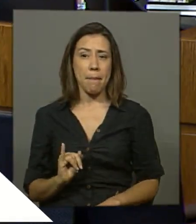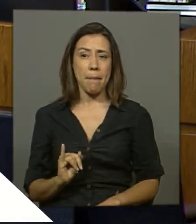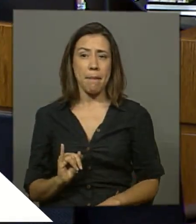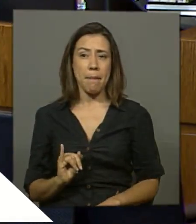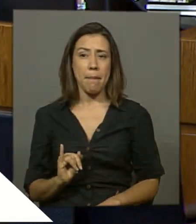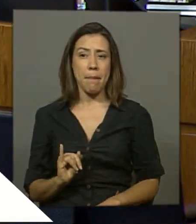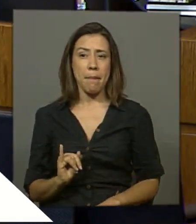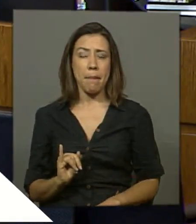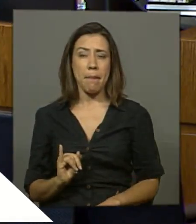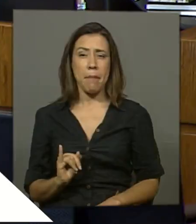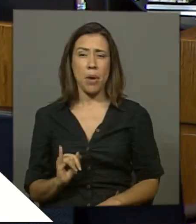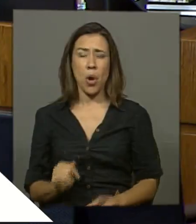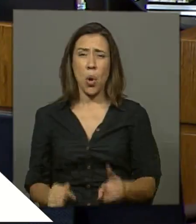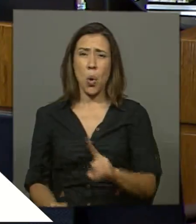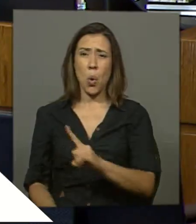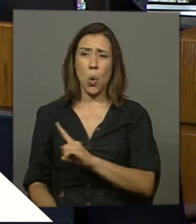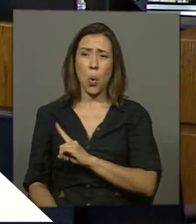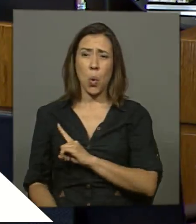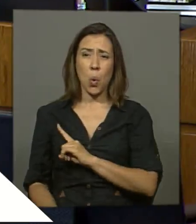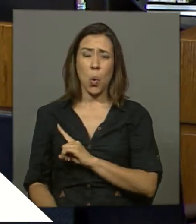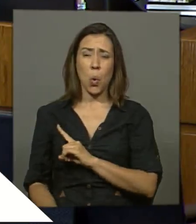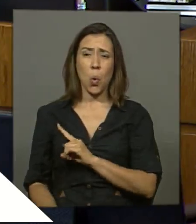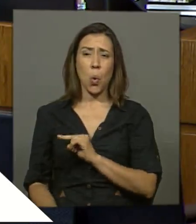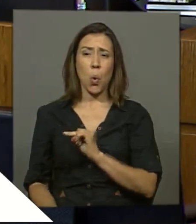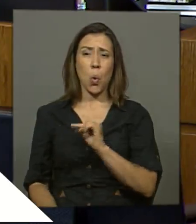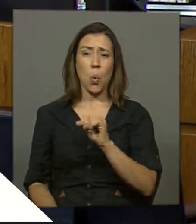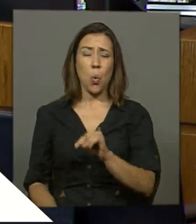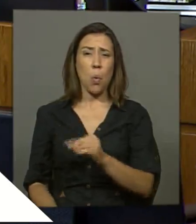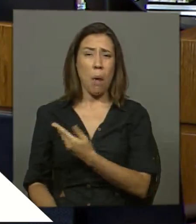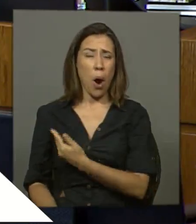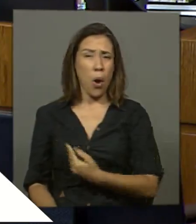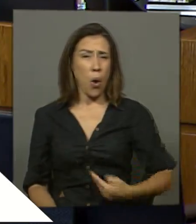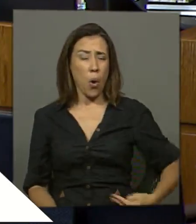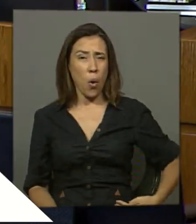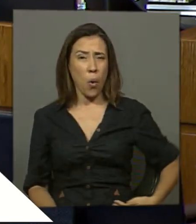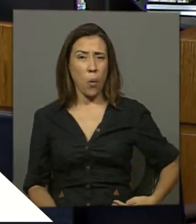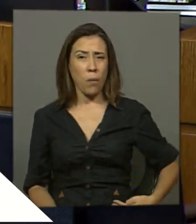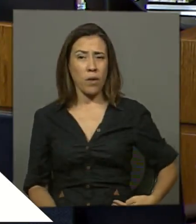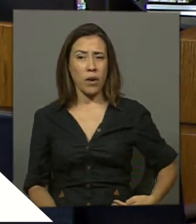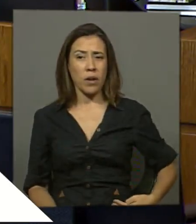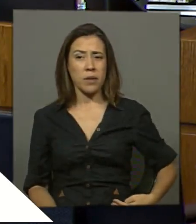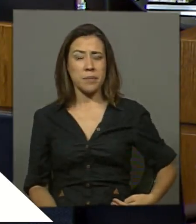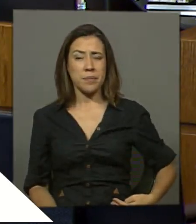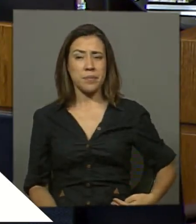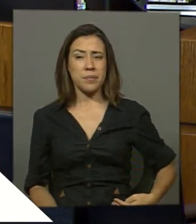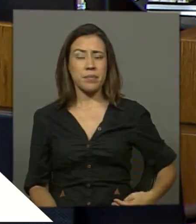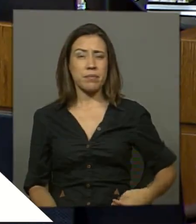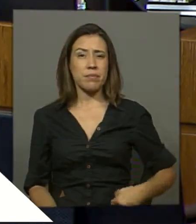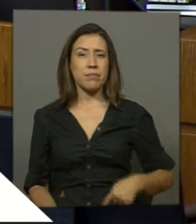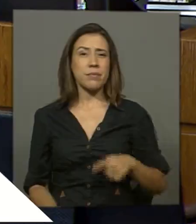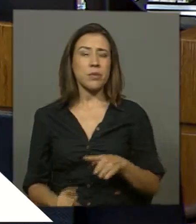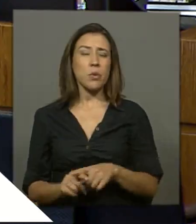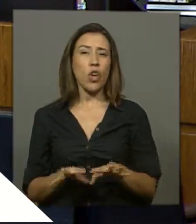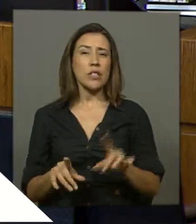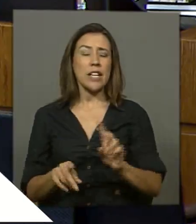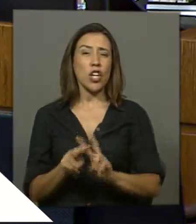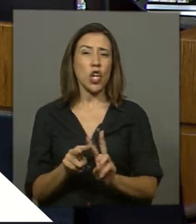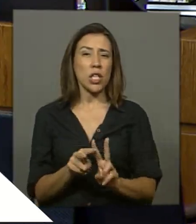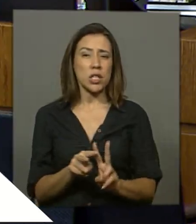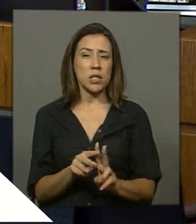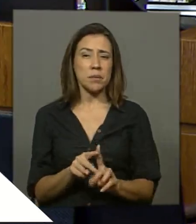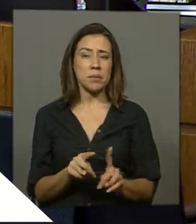onemi culpando prácticamente a este gobierno de que por esta negligencia